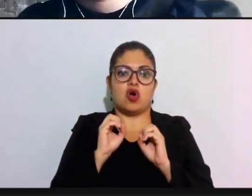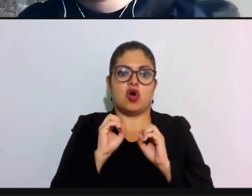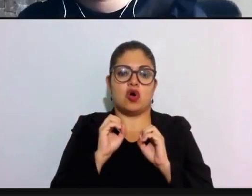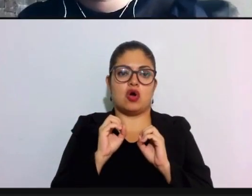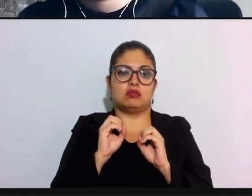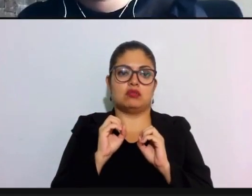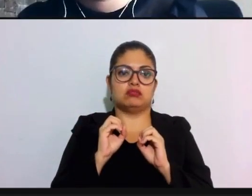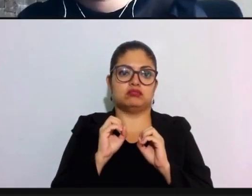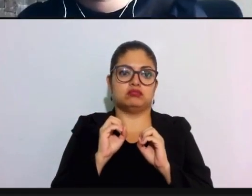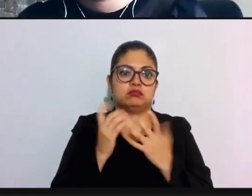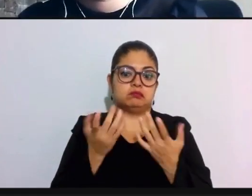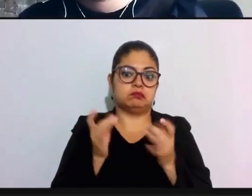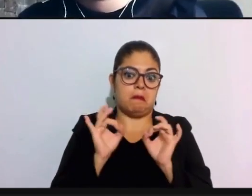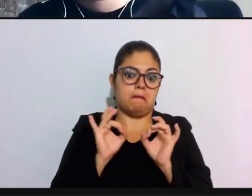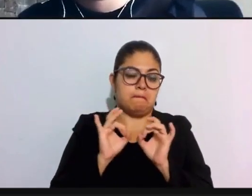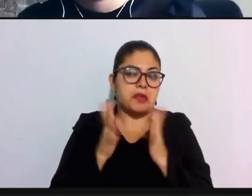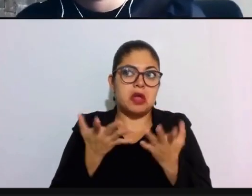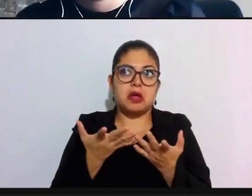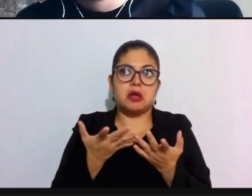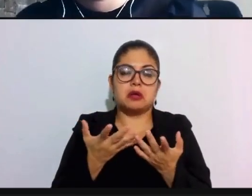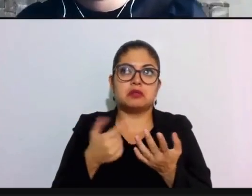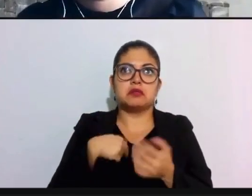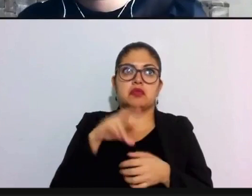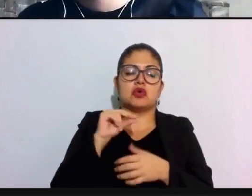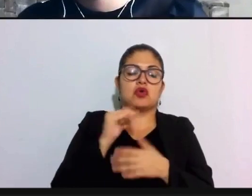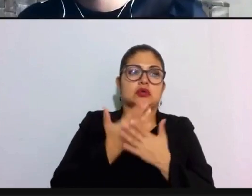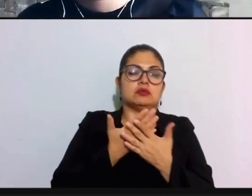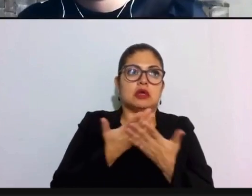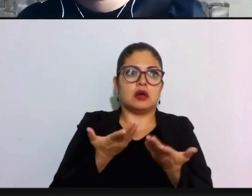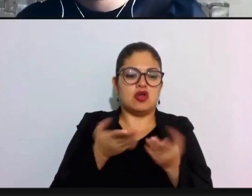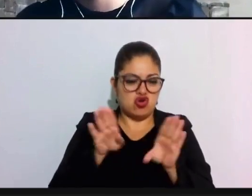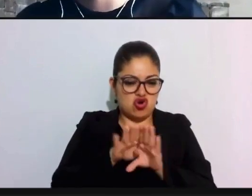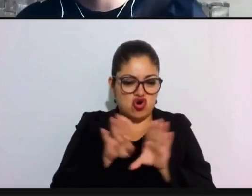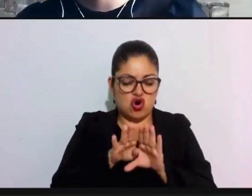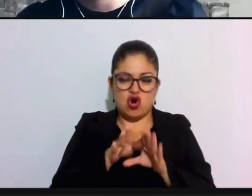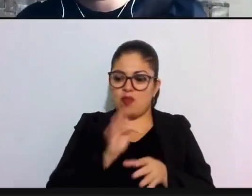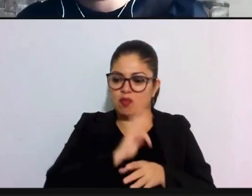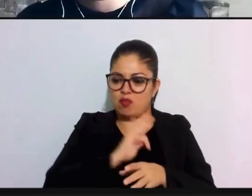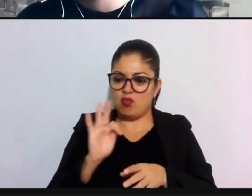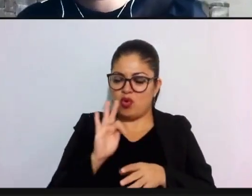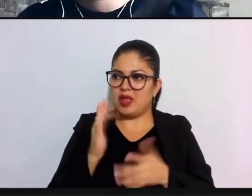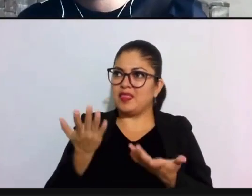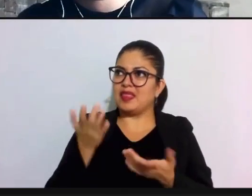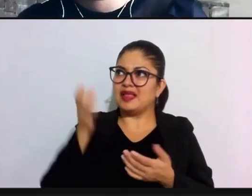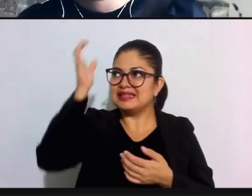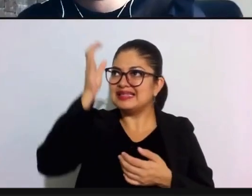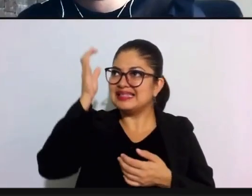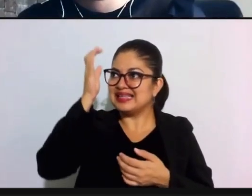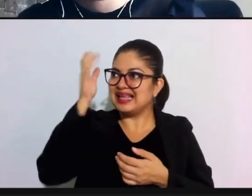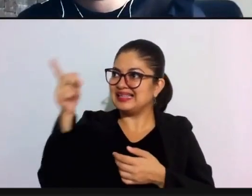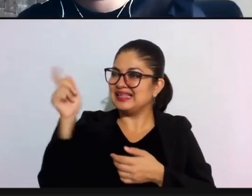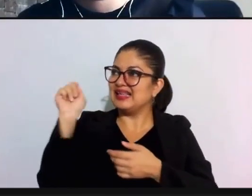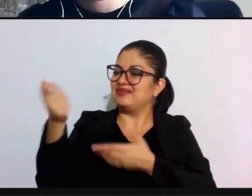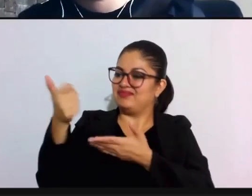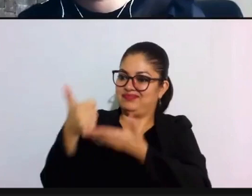situación inesperada? ¿Cómo es que puede la ciencia ayudarnos a recuperar de cierta forma la actividad